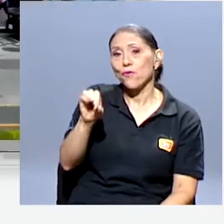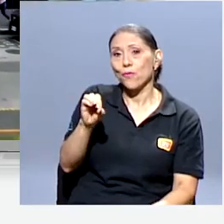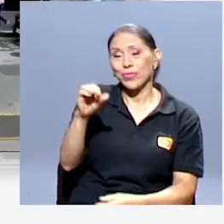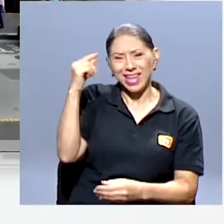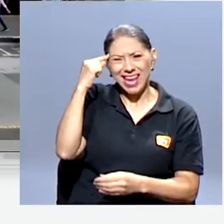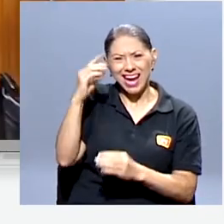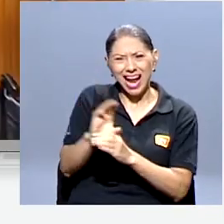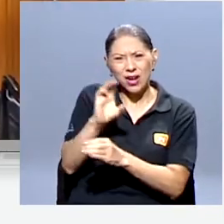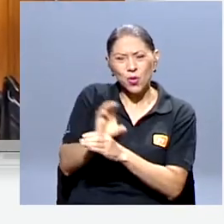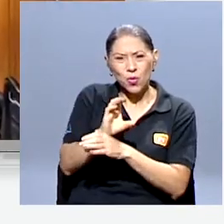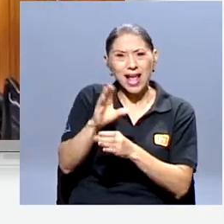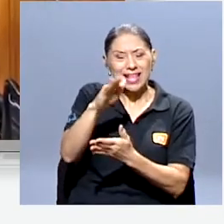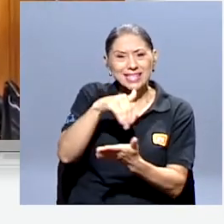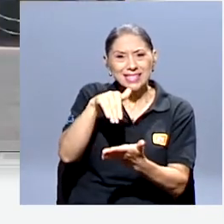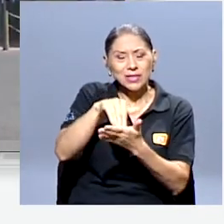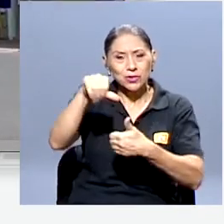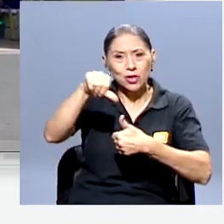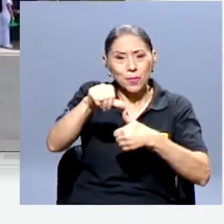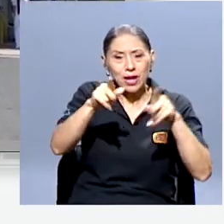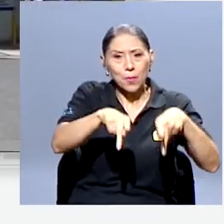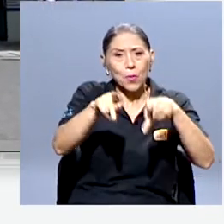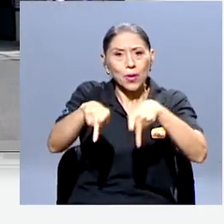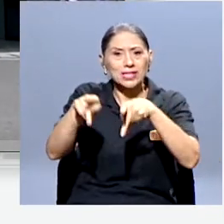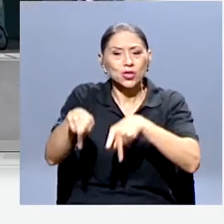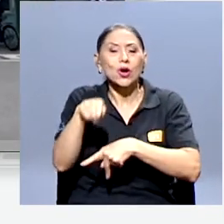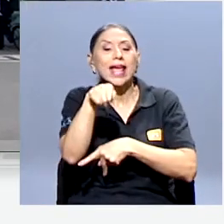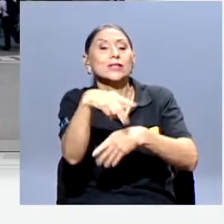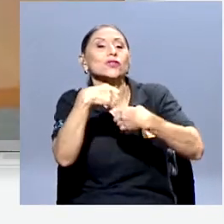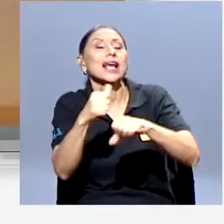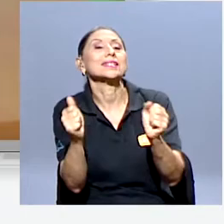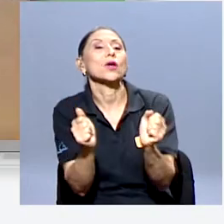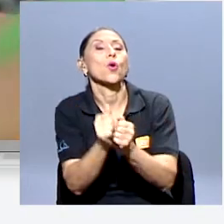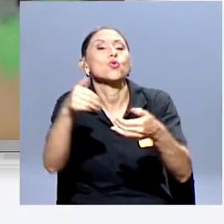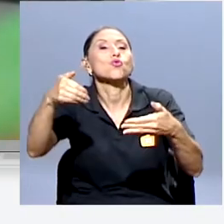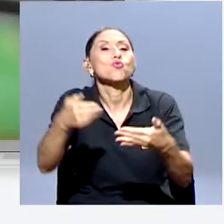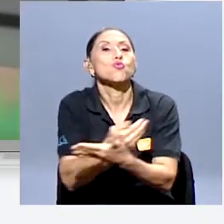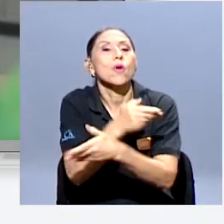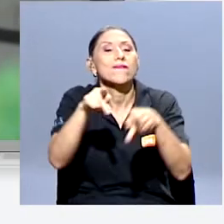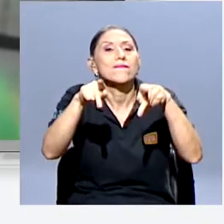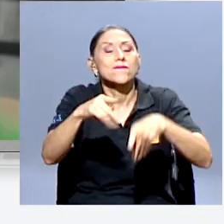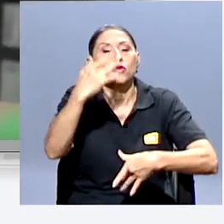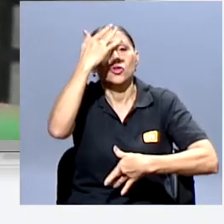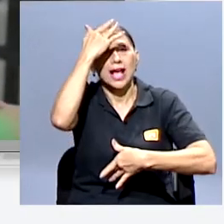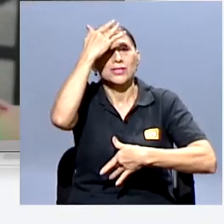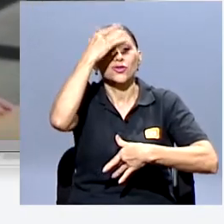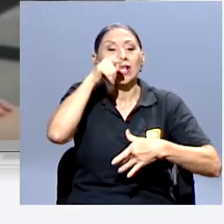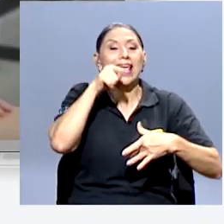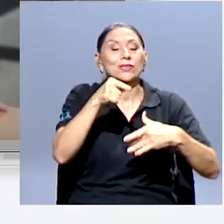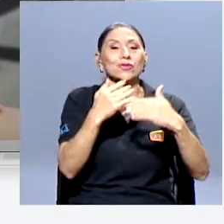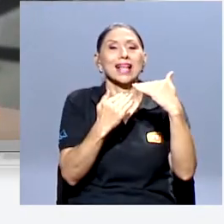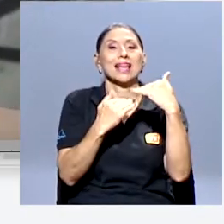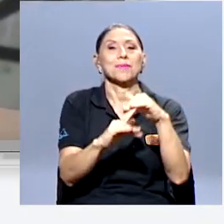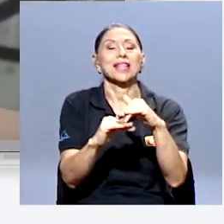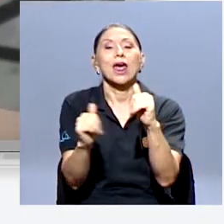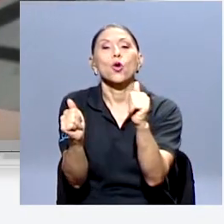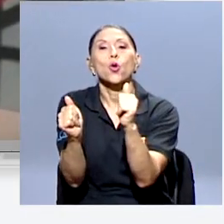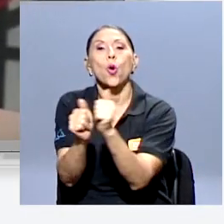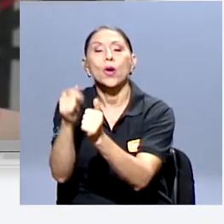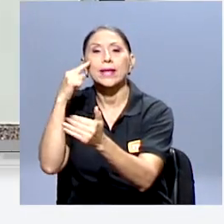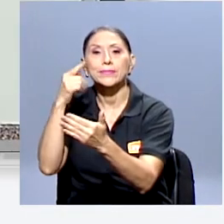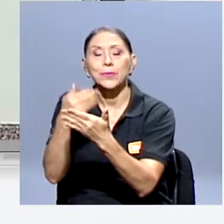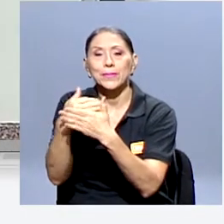del número de nuevos casos, y el número de nuevos casos está limitado a la forma en que hace testeos el Ministerio de Salud. Por